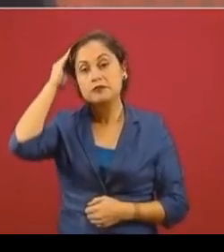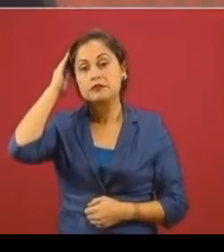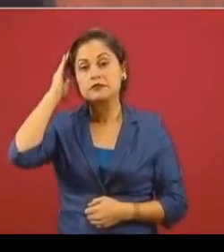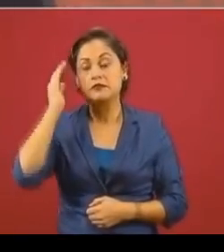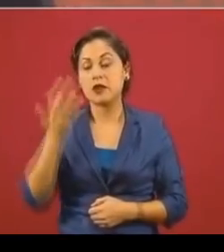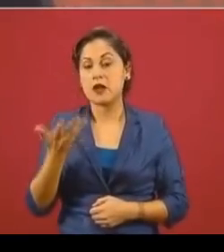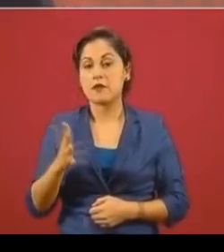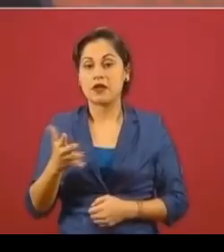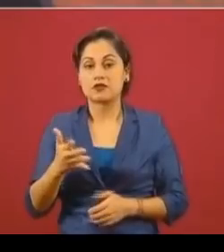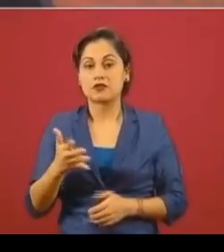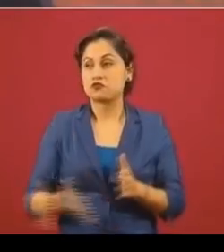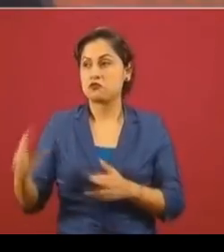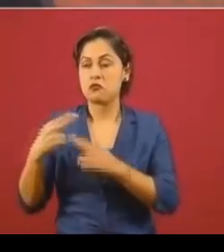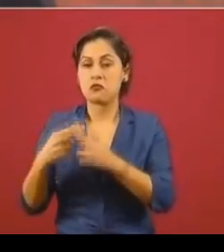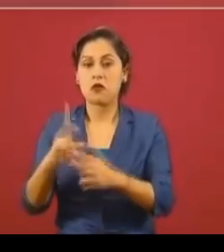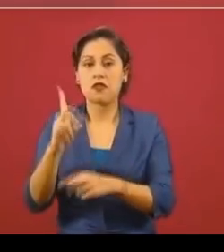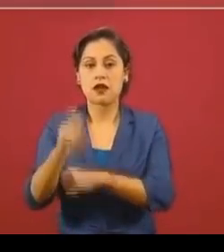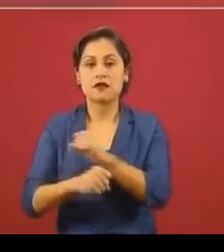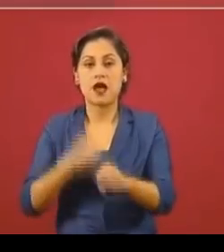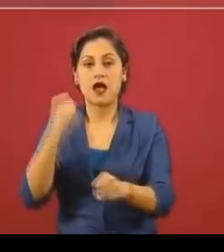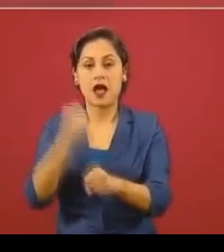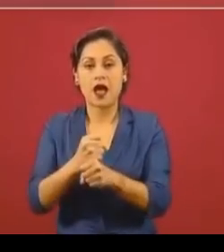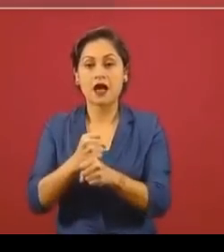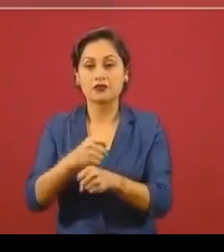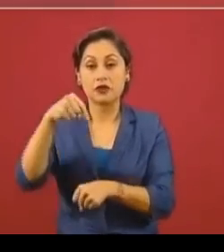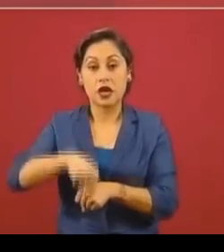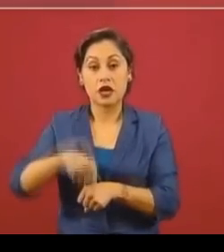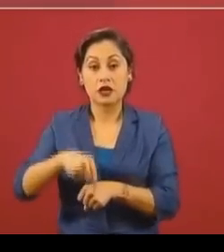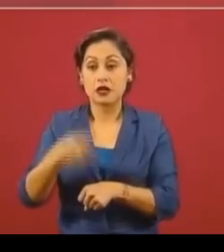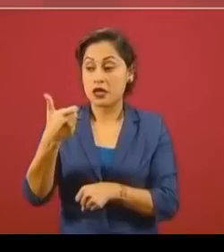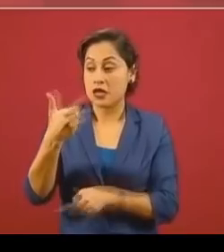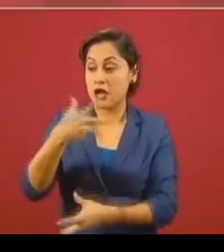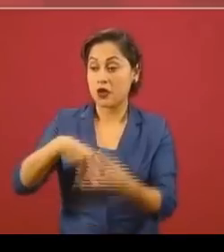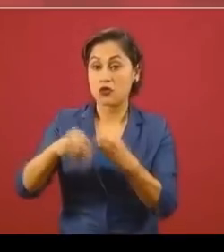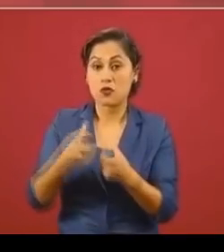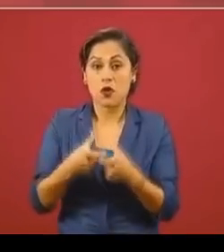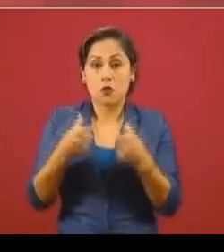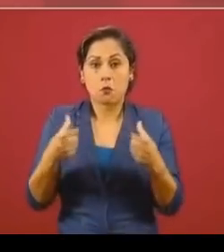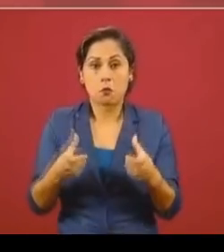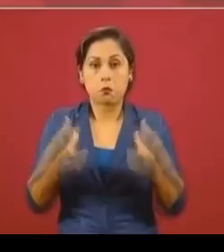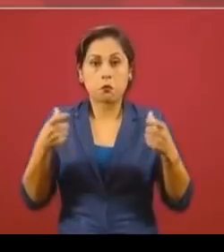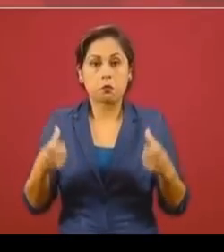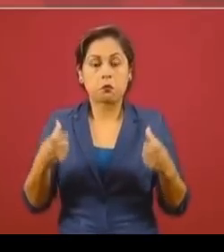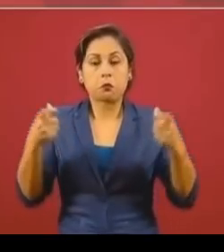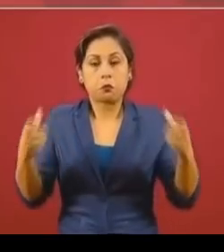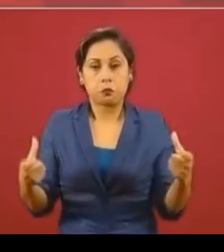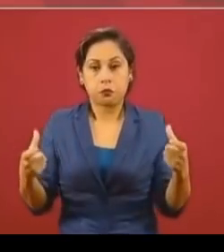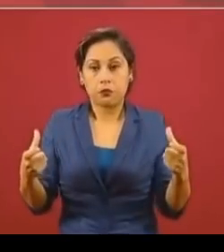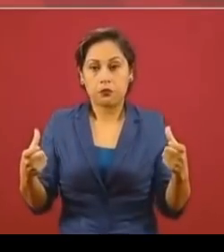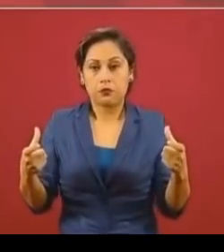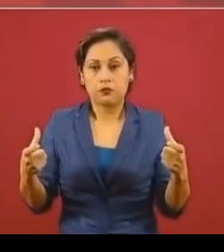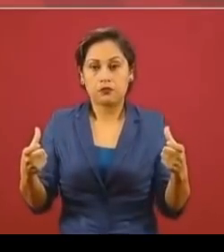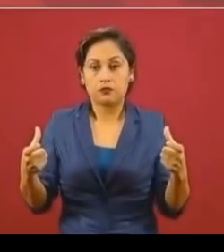más de 30 años de crecimiento económico. O sea, y el promedio